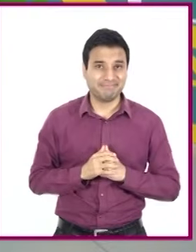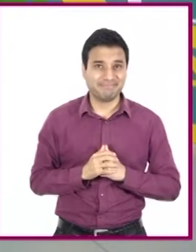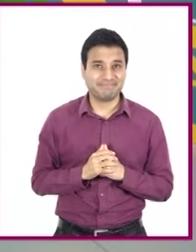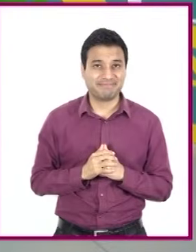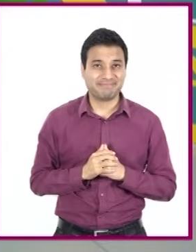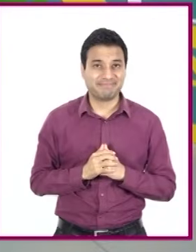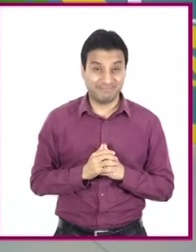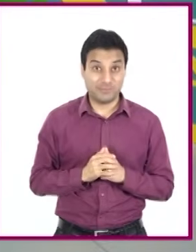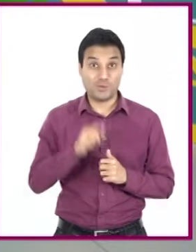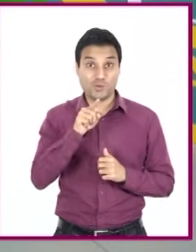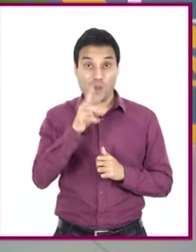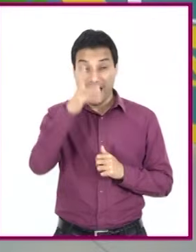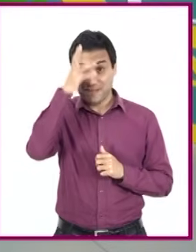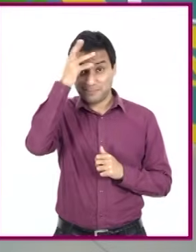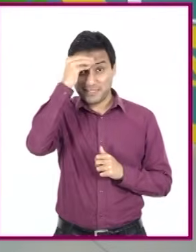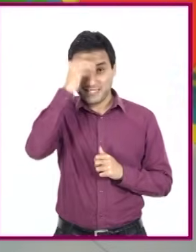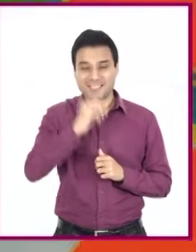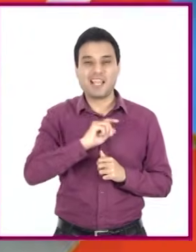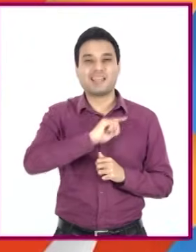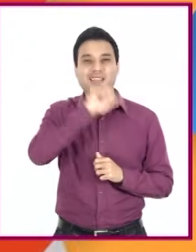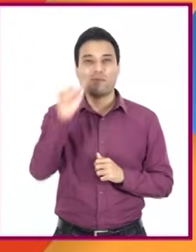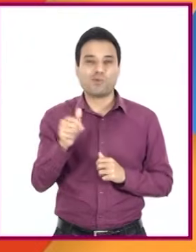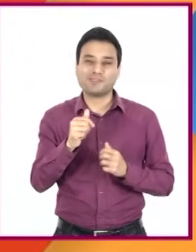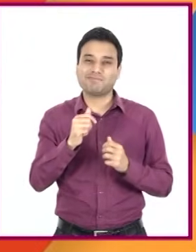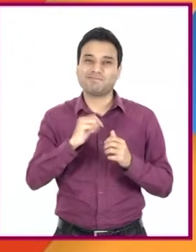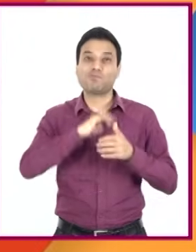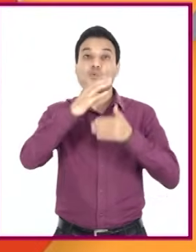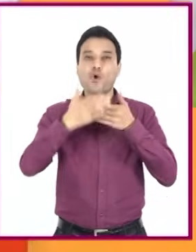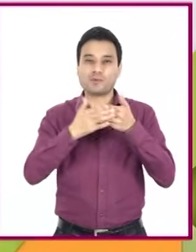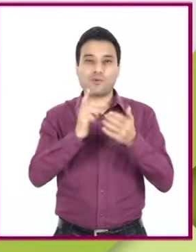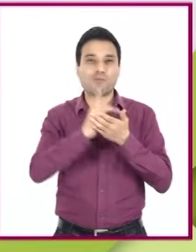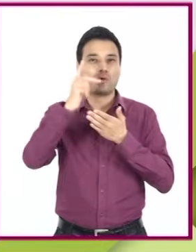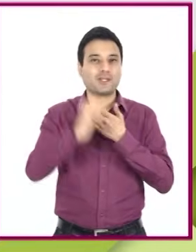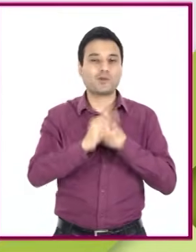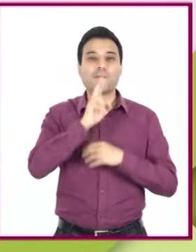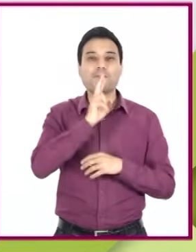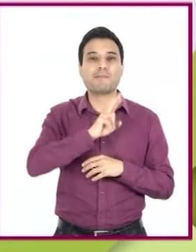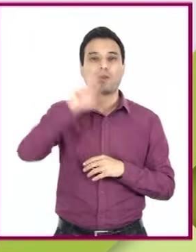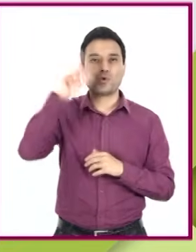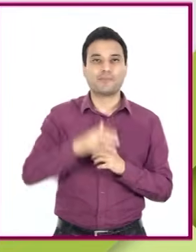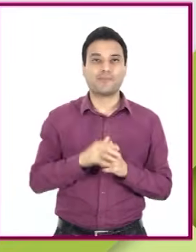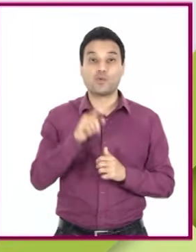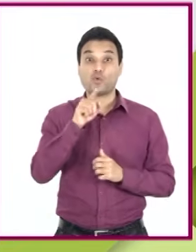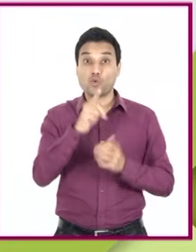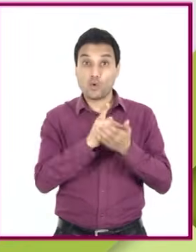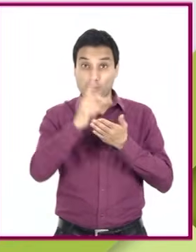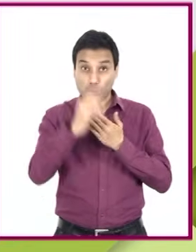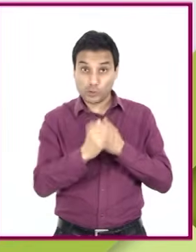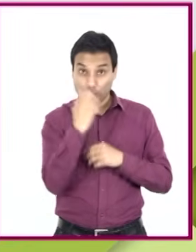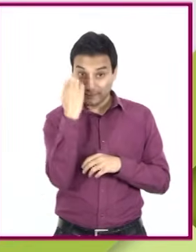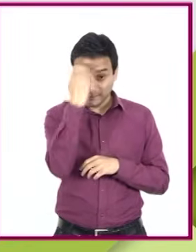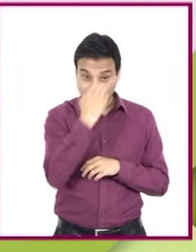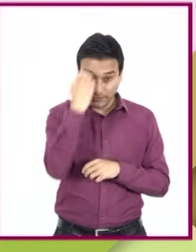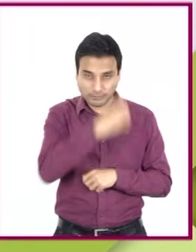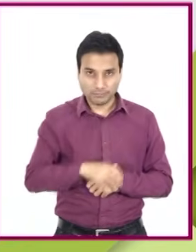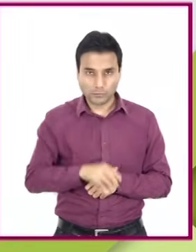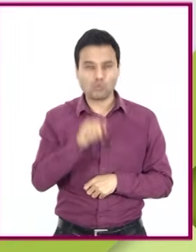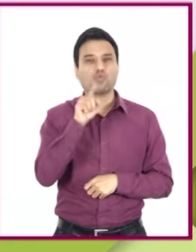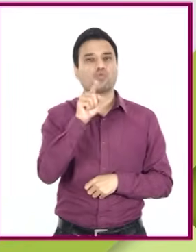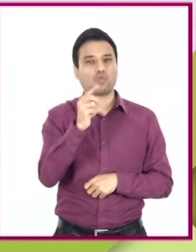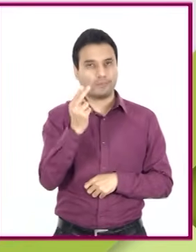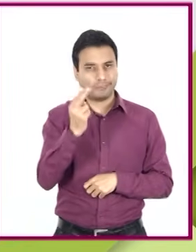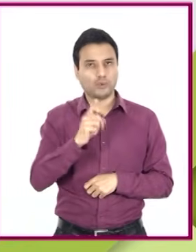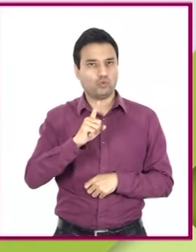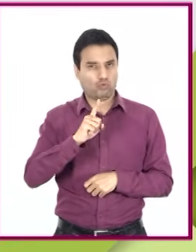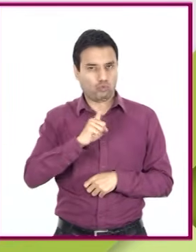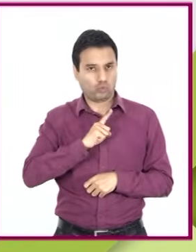Con estos aprendizajes, ¿podrán realizarlos mejor? La evaluación de su trabajo es una ocasión para ser autocríticos y